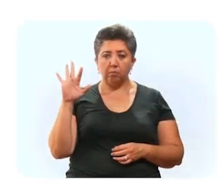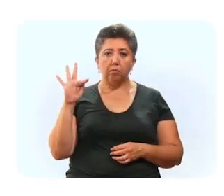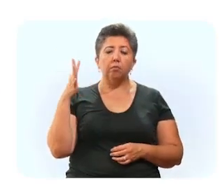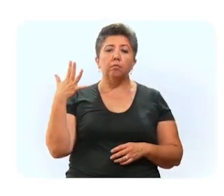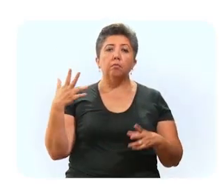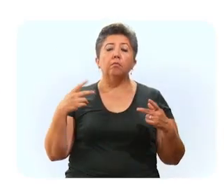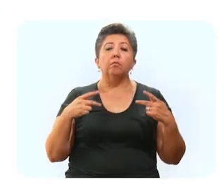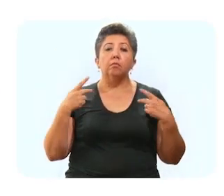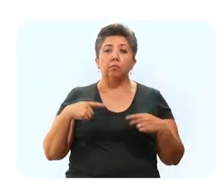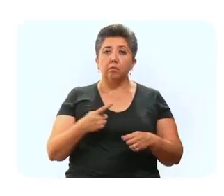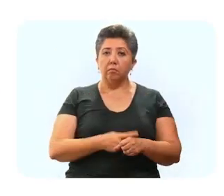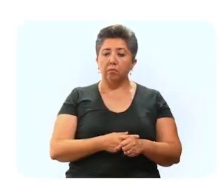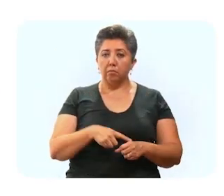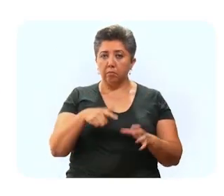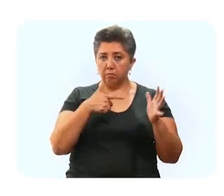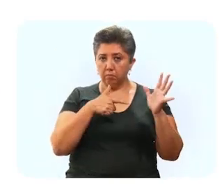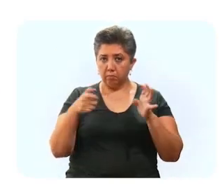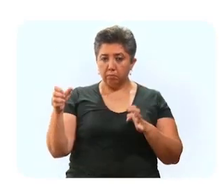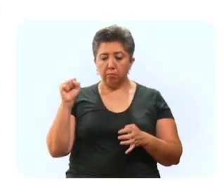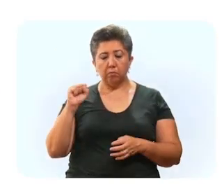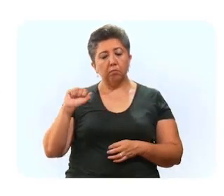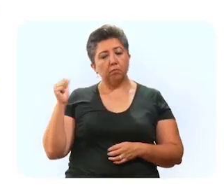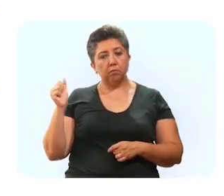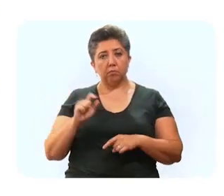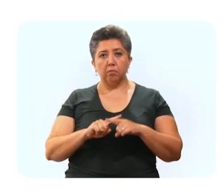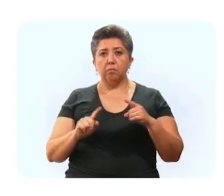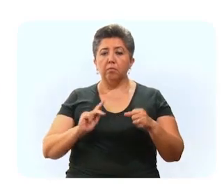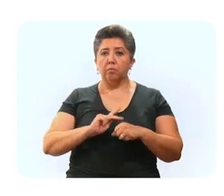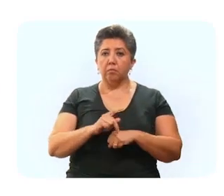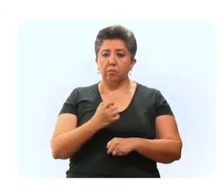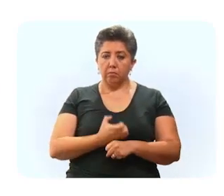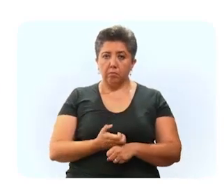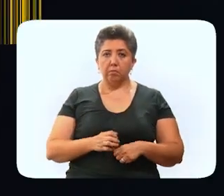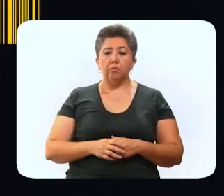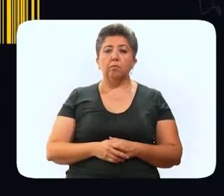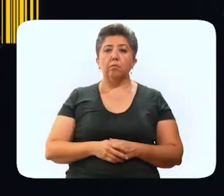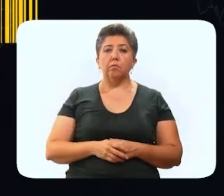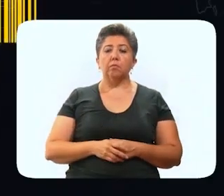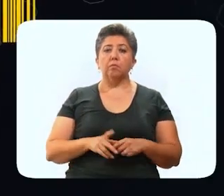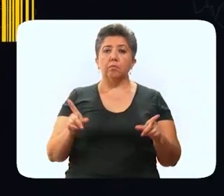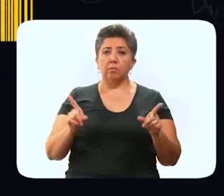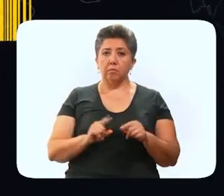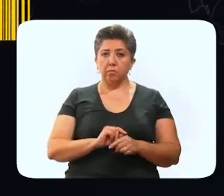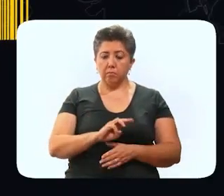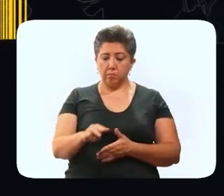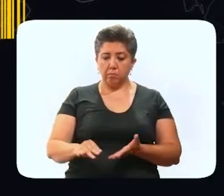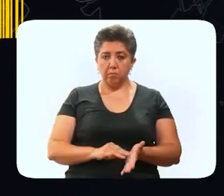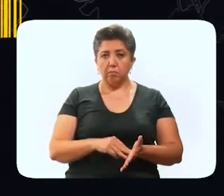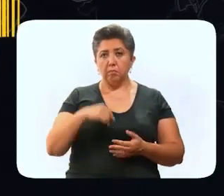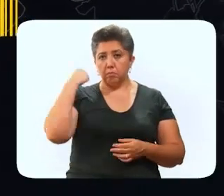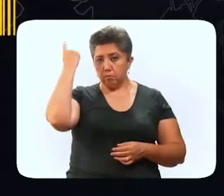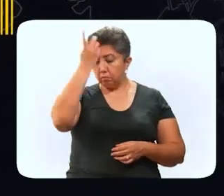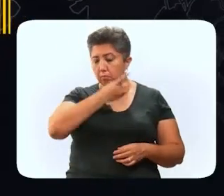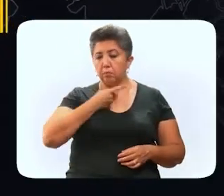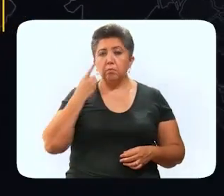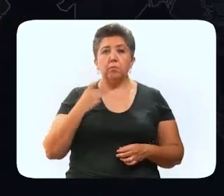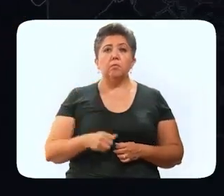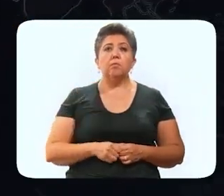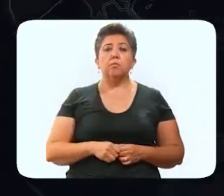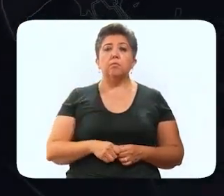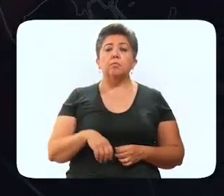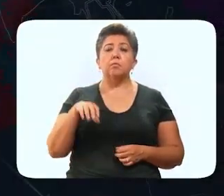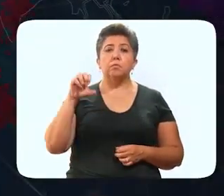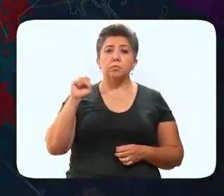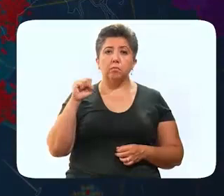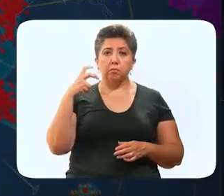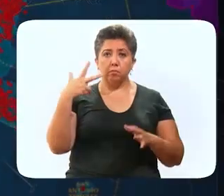109.545 casos positivos, 760 son de otro país u otro estado. Específicamente en Mérida se han diagnosticado